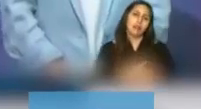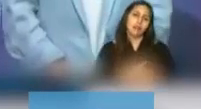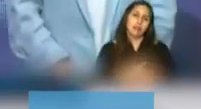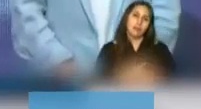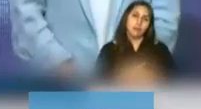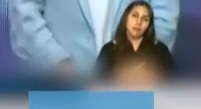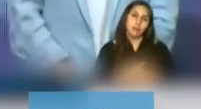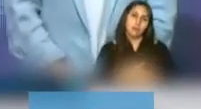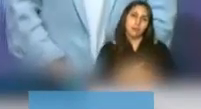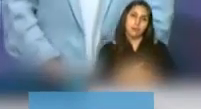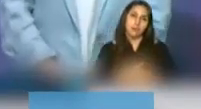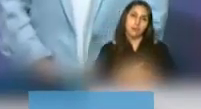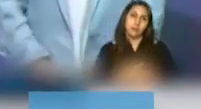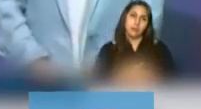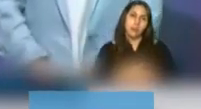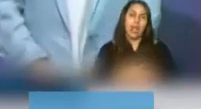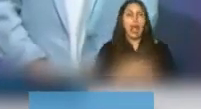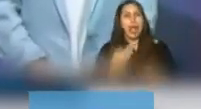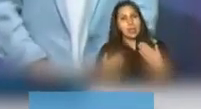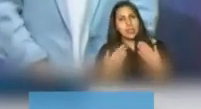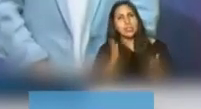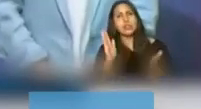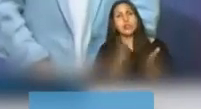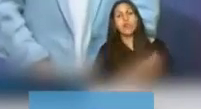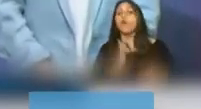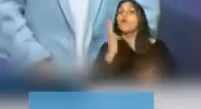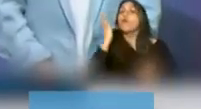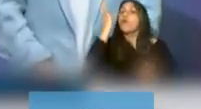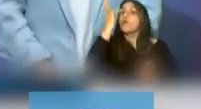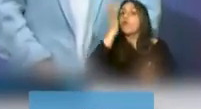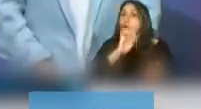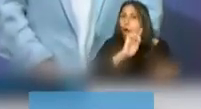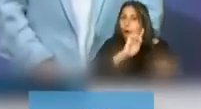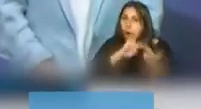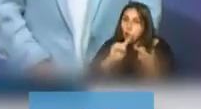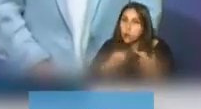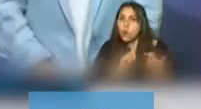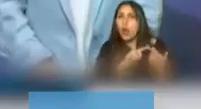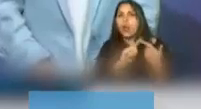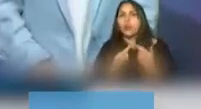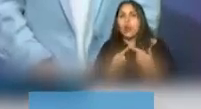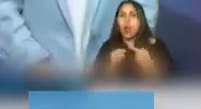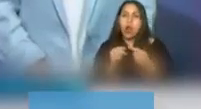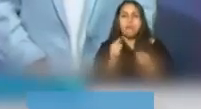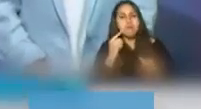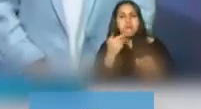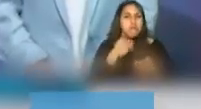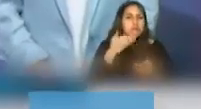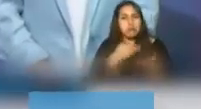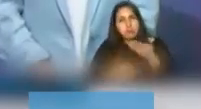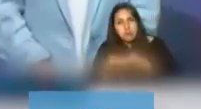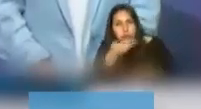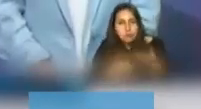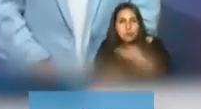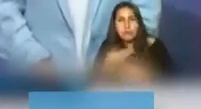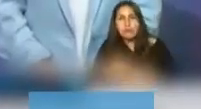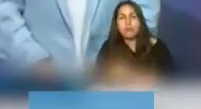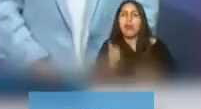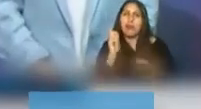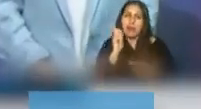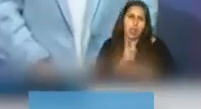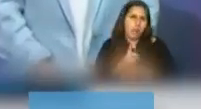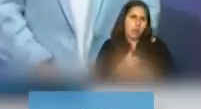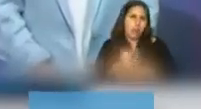mejor al otro, uh-huh. ¿sí? Martínez ya dijo, esto es todo entre cuatro paredes, a espaldas del pueblo, hablando de las